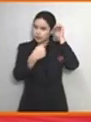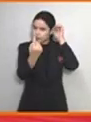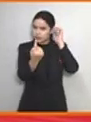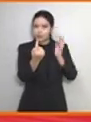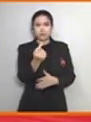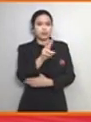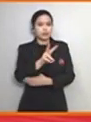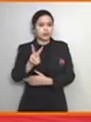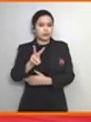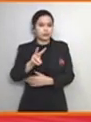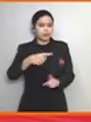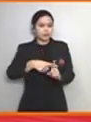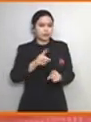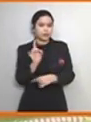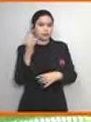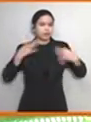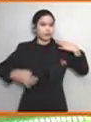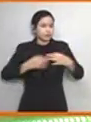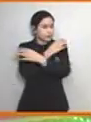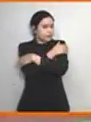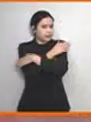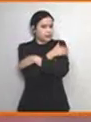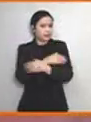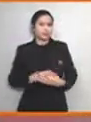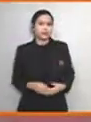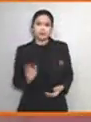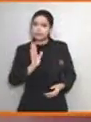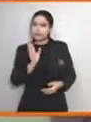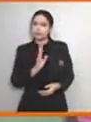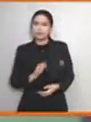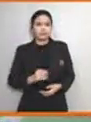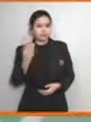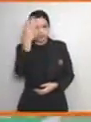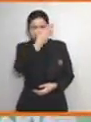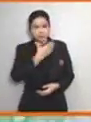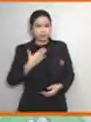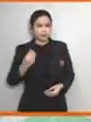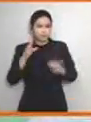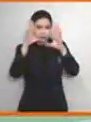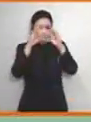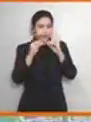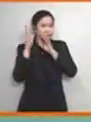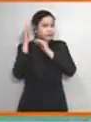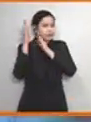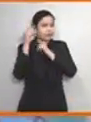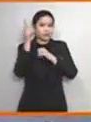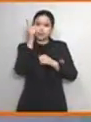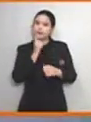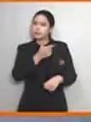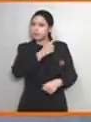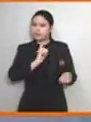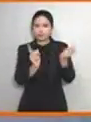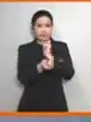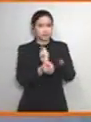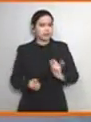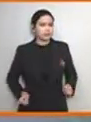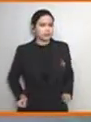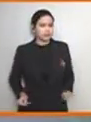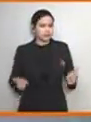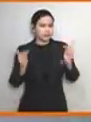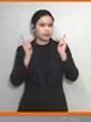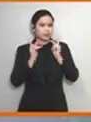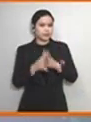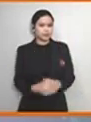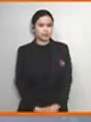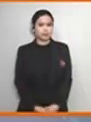uno, 22 más 8. Felicidades. Me despido deseándoles una bella noche. Lleno de esperanza, Loto te cambia